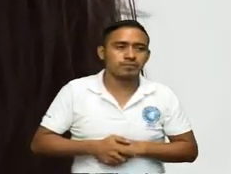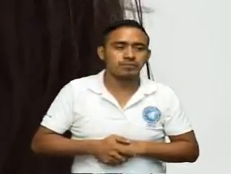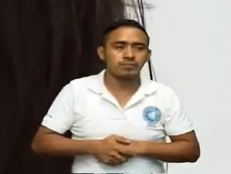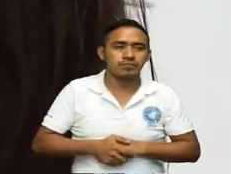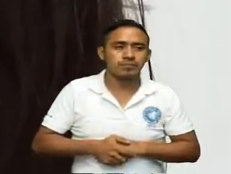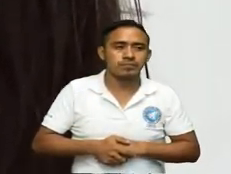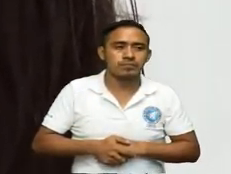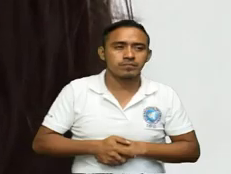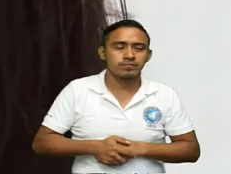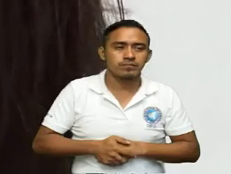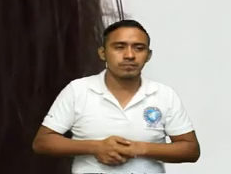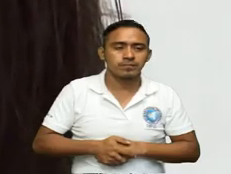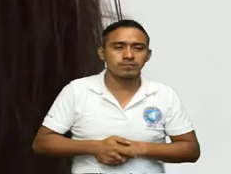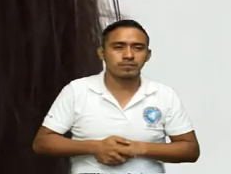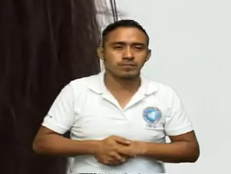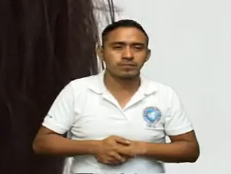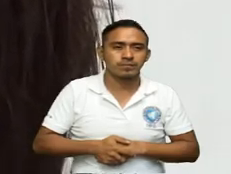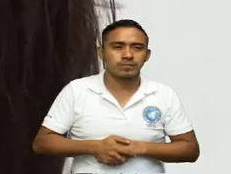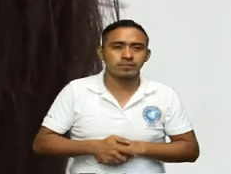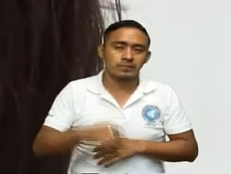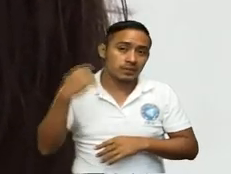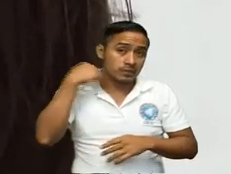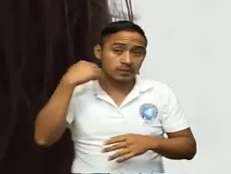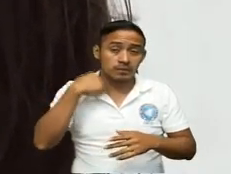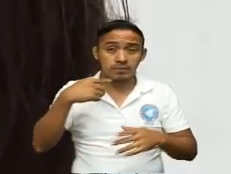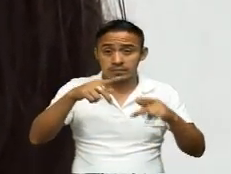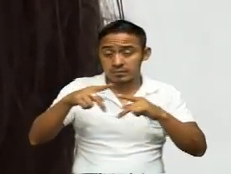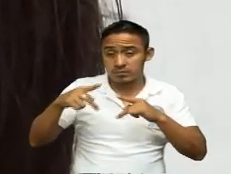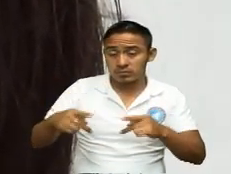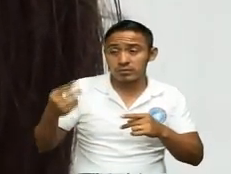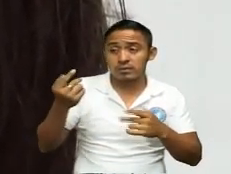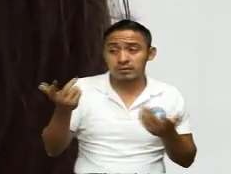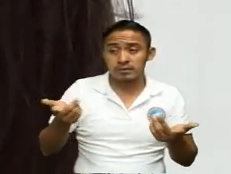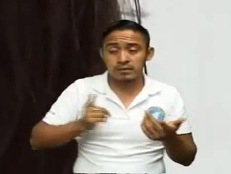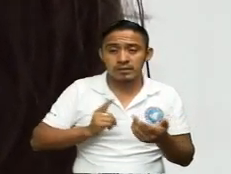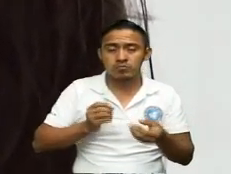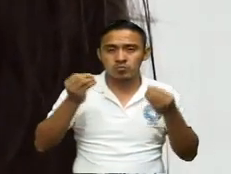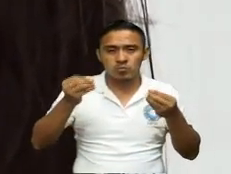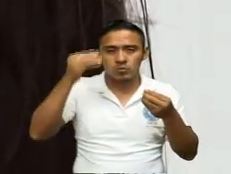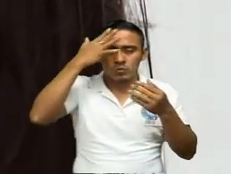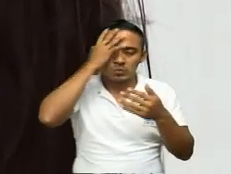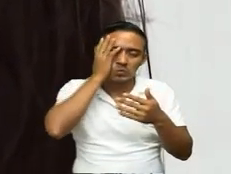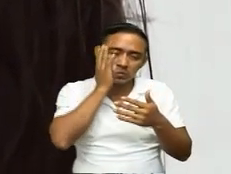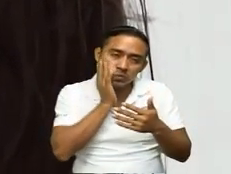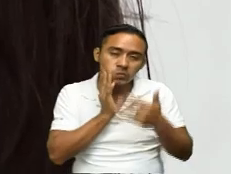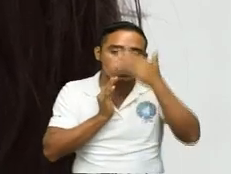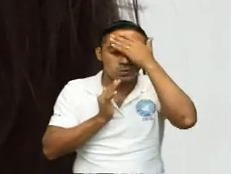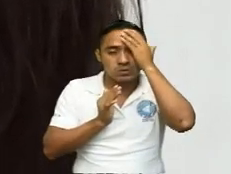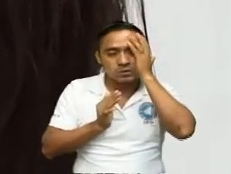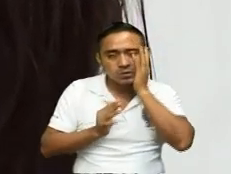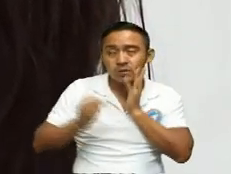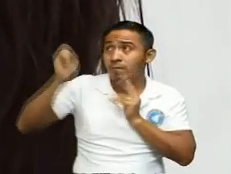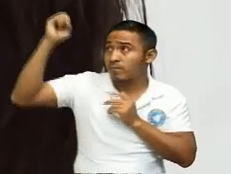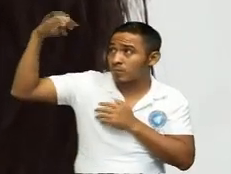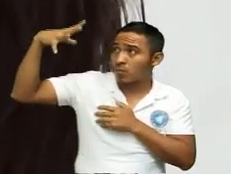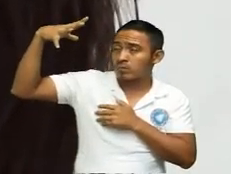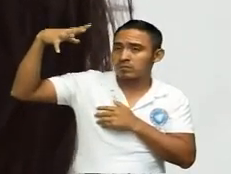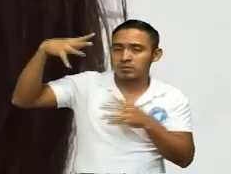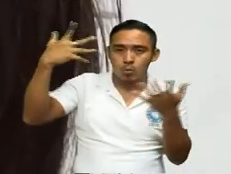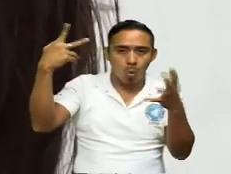Acá siempre los pacientes que tienen este problema son aquellos pacientes que sudan bastante y que se exponen al sol. Entonces, el sudor más el